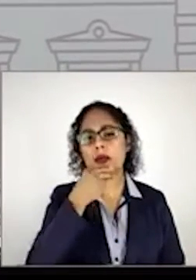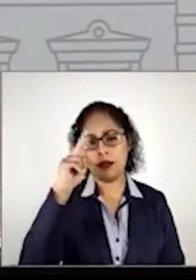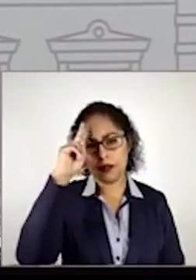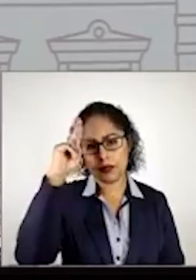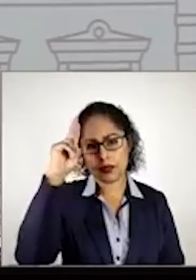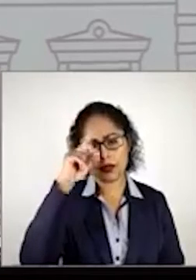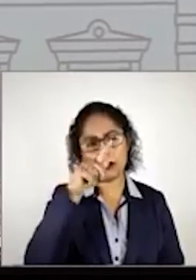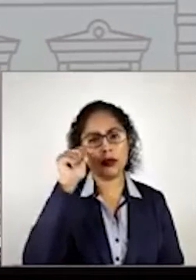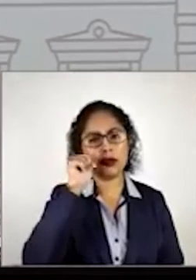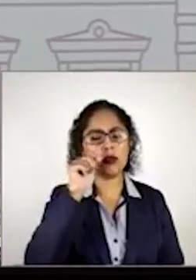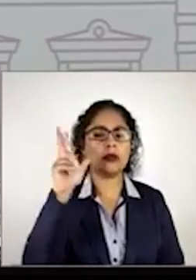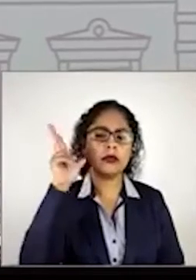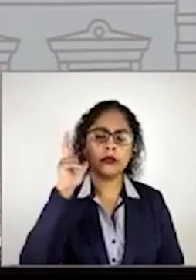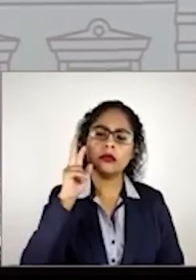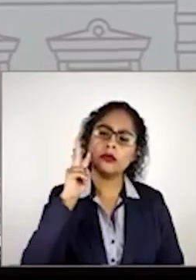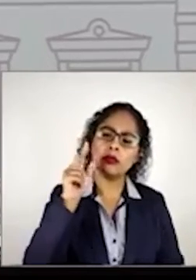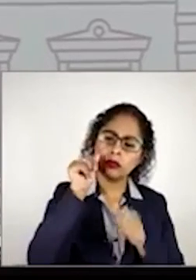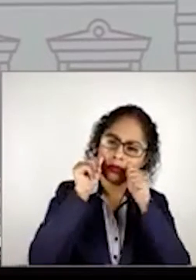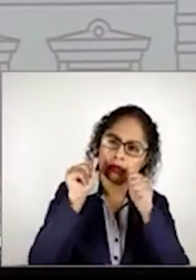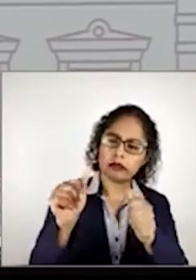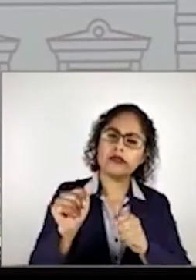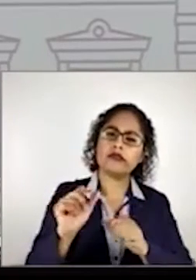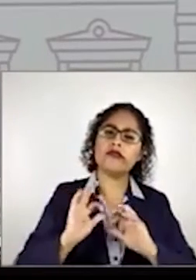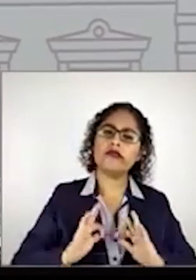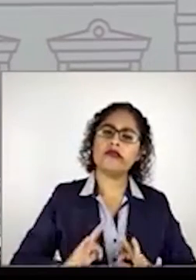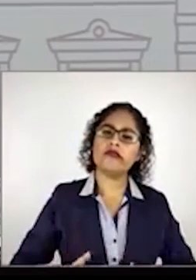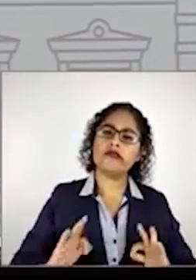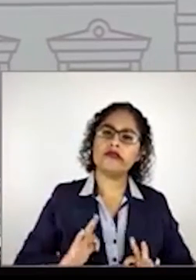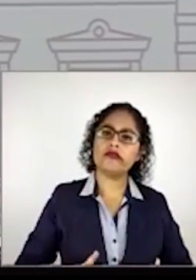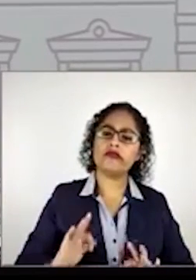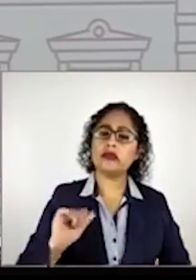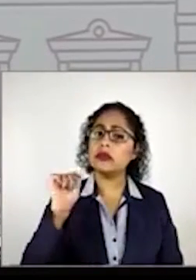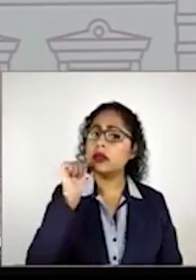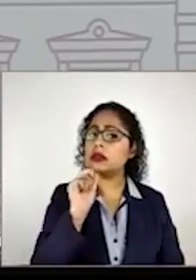te escuchaba, sereno, tranquilo, que